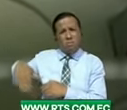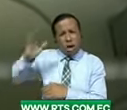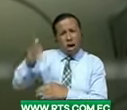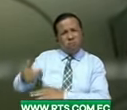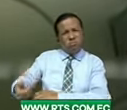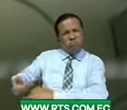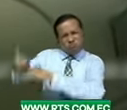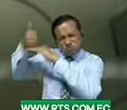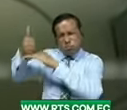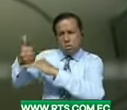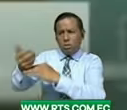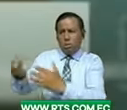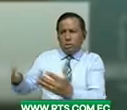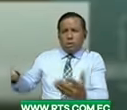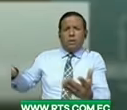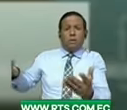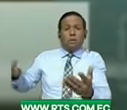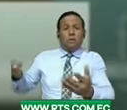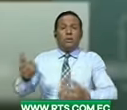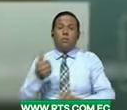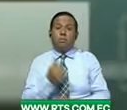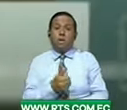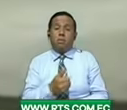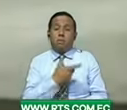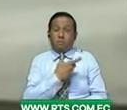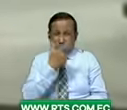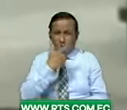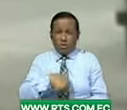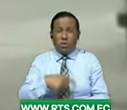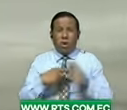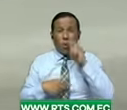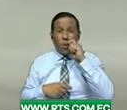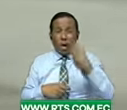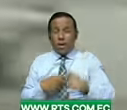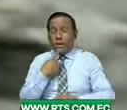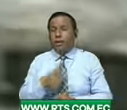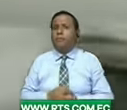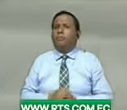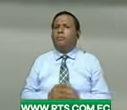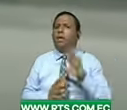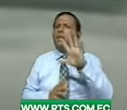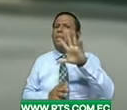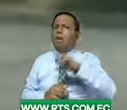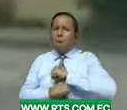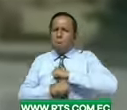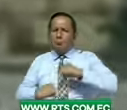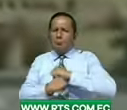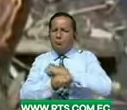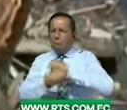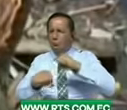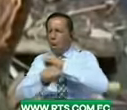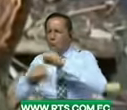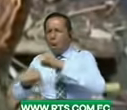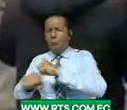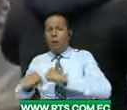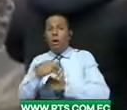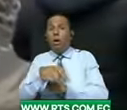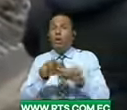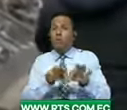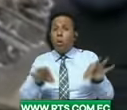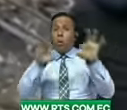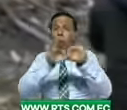Reprochó nuevamente el presidente de Ucrania, Volodymyr Zelensky. 5 explosiones se produjeron cerca de una importante central eléctrica en